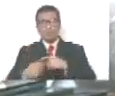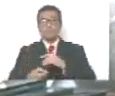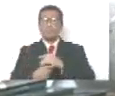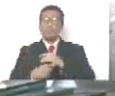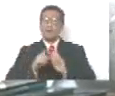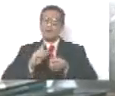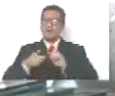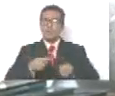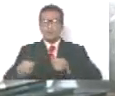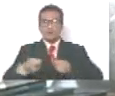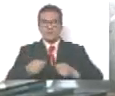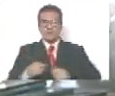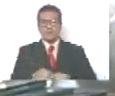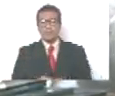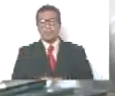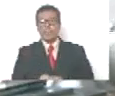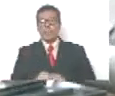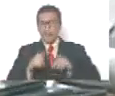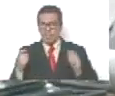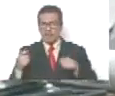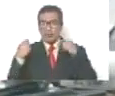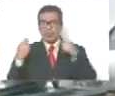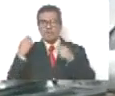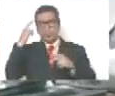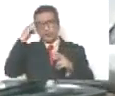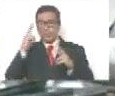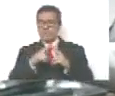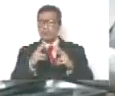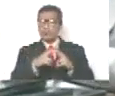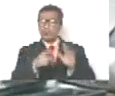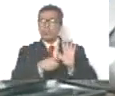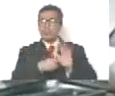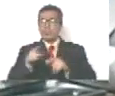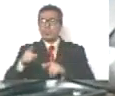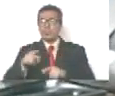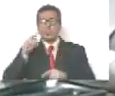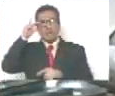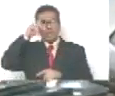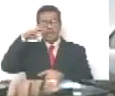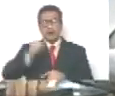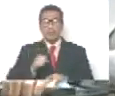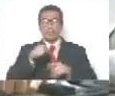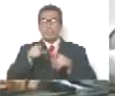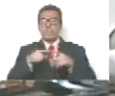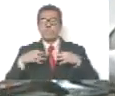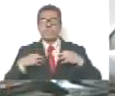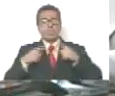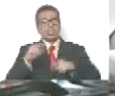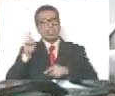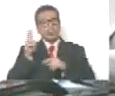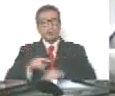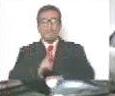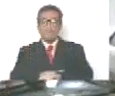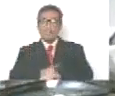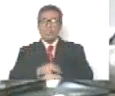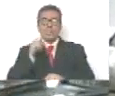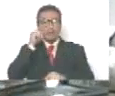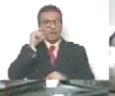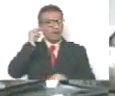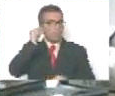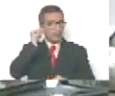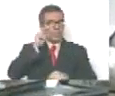actividades y hemos estado promoviendo el reconocimiento a los profesionales de la salud en Venezuela, a los médicos y médicas que